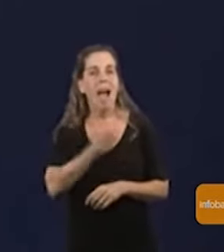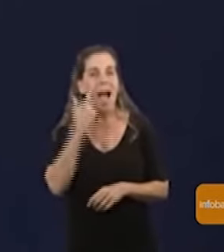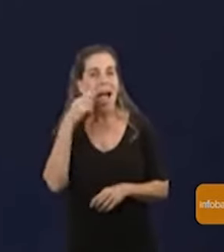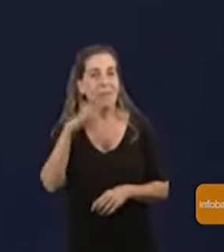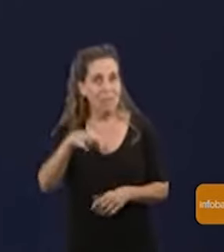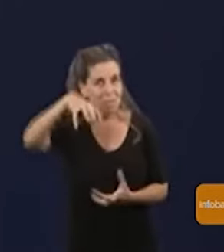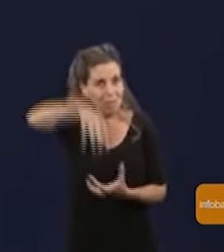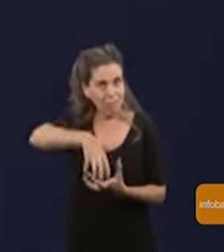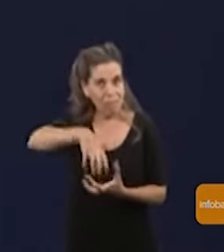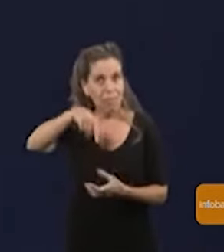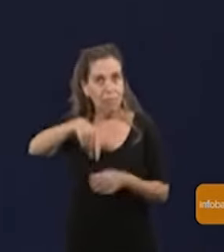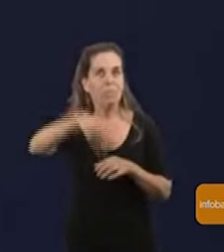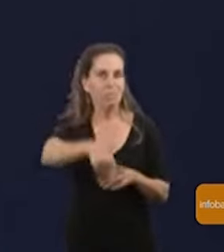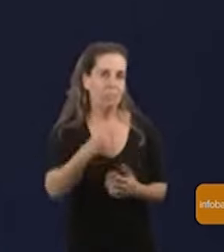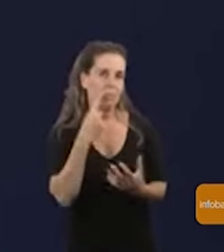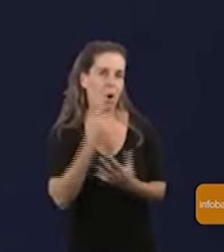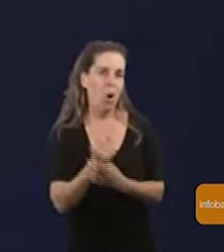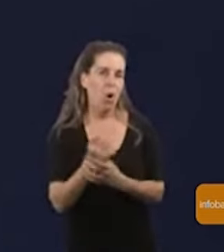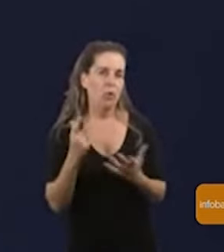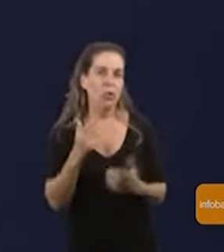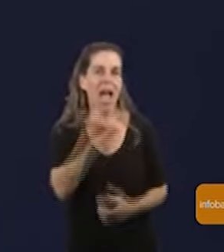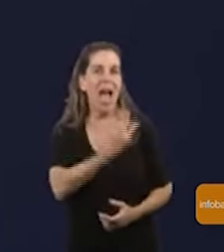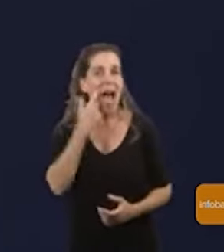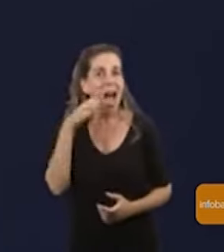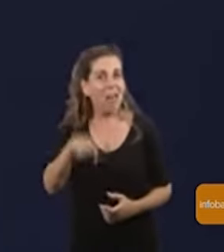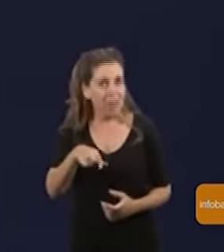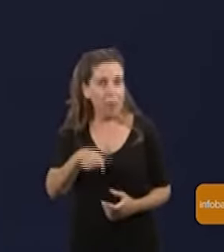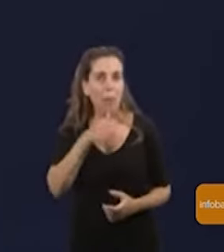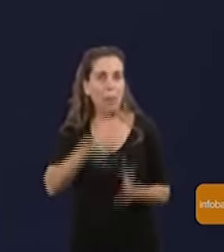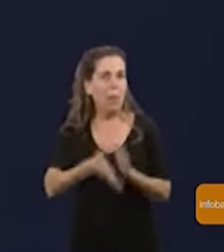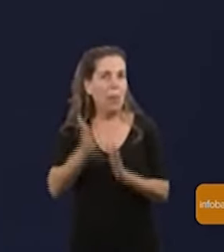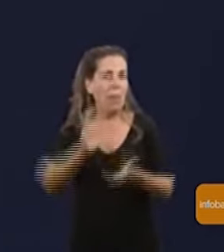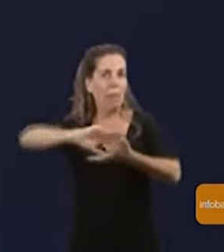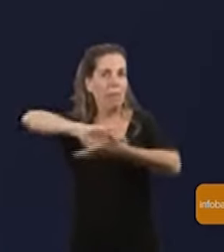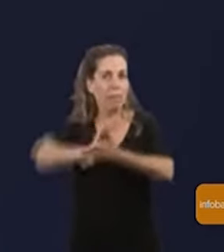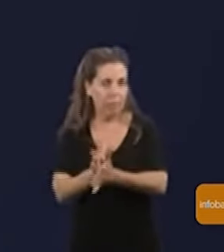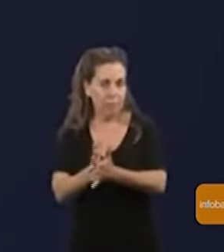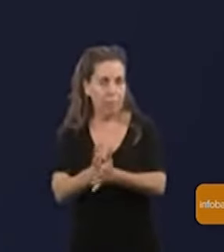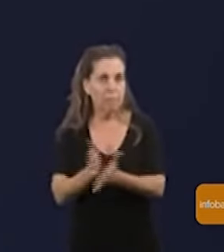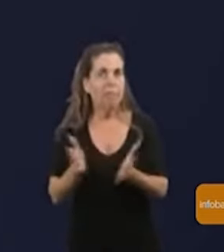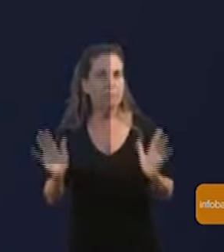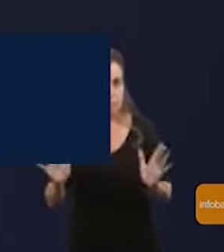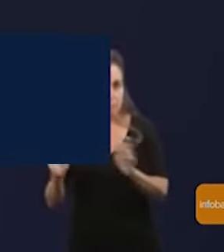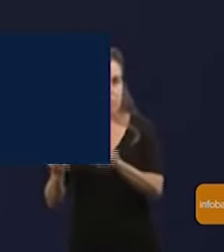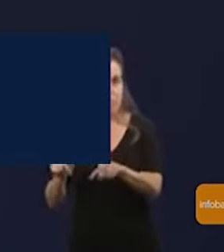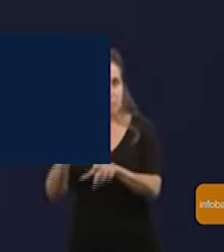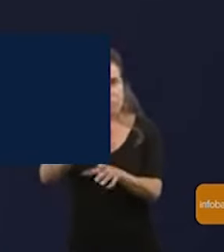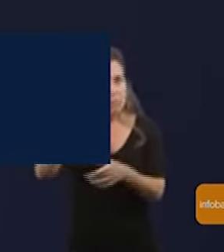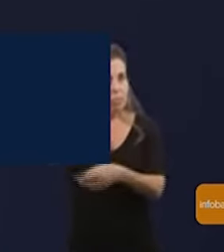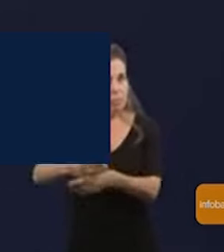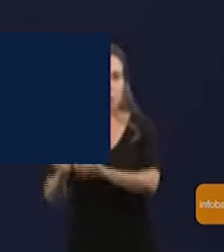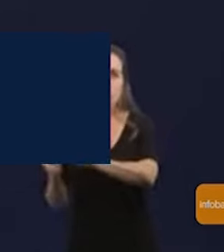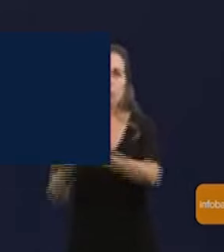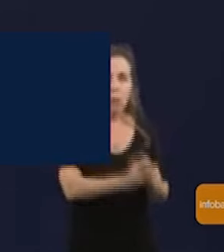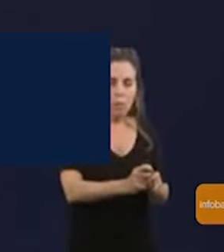públicos más conocida como afip dejará de existir en su lugar se va a crear la agencia de